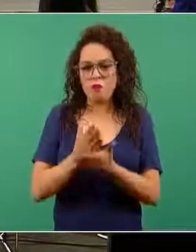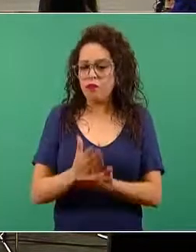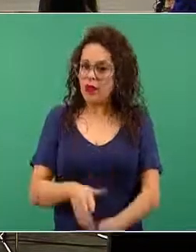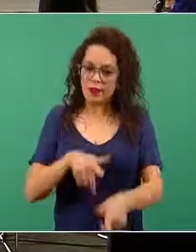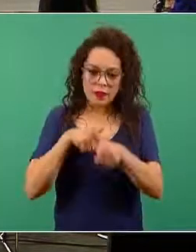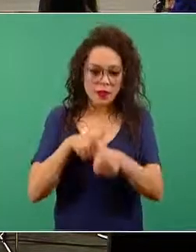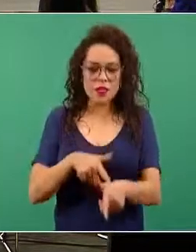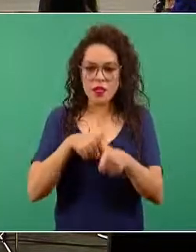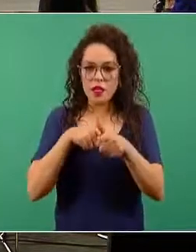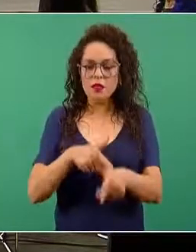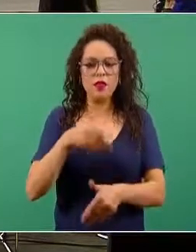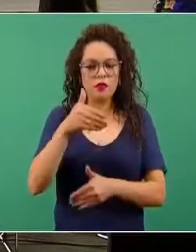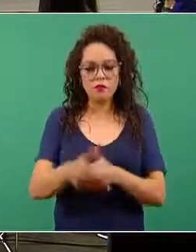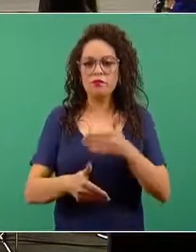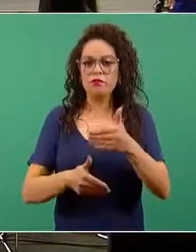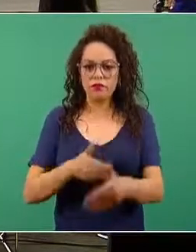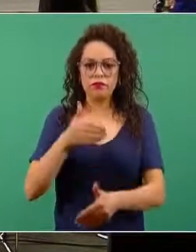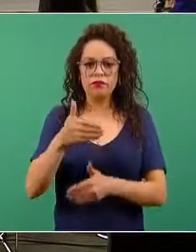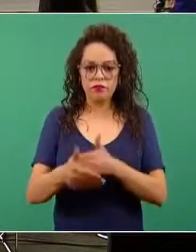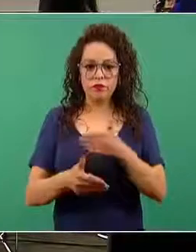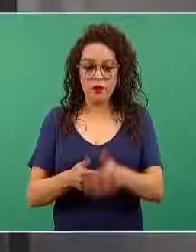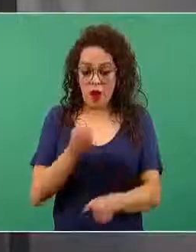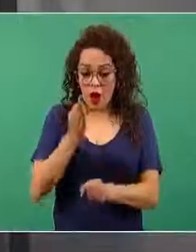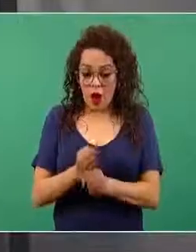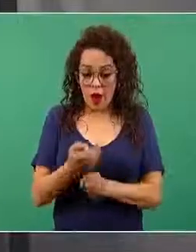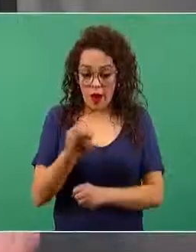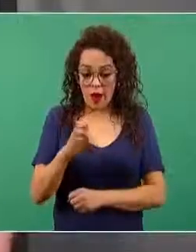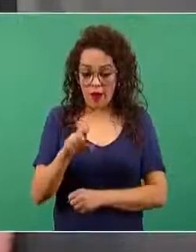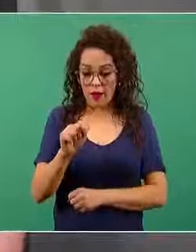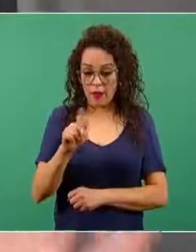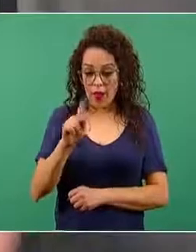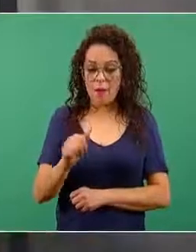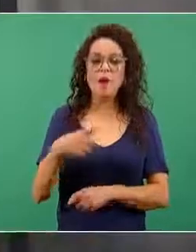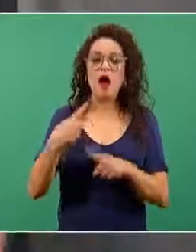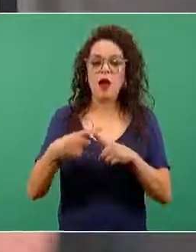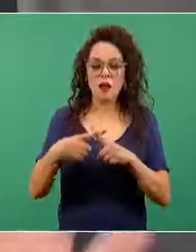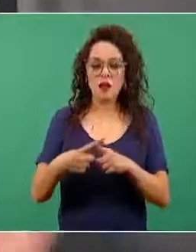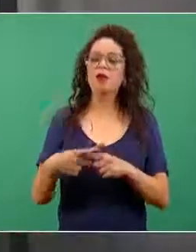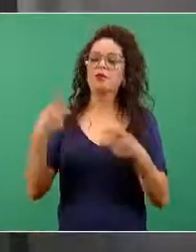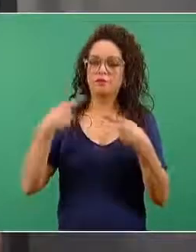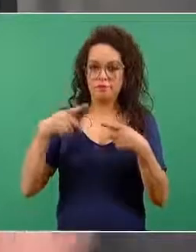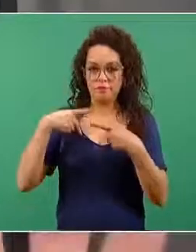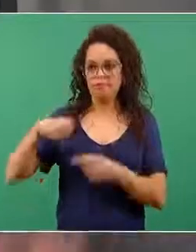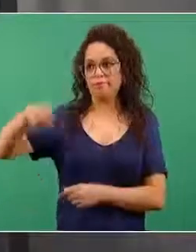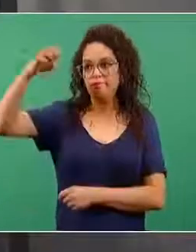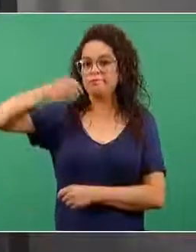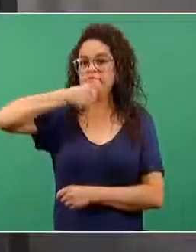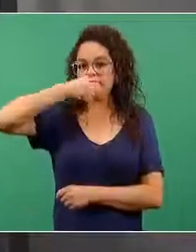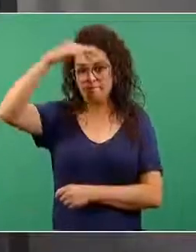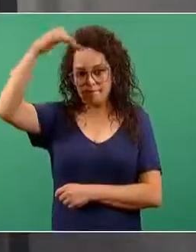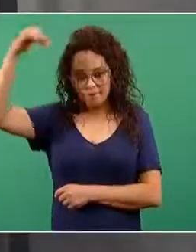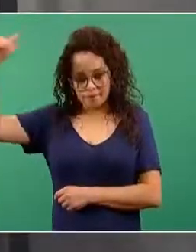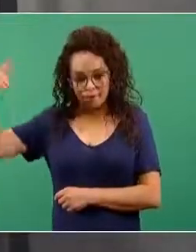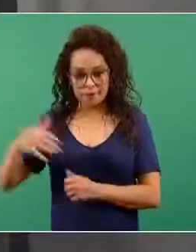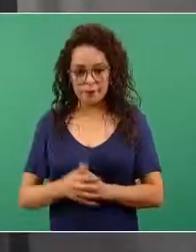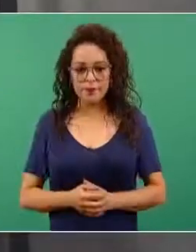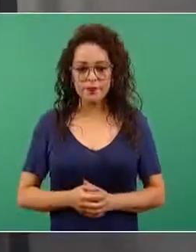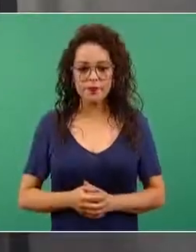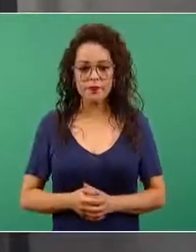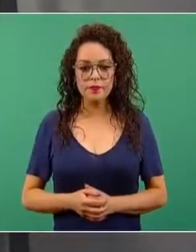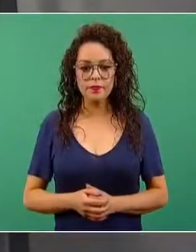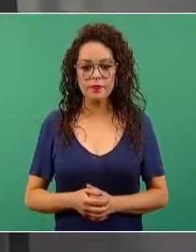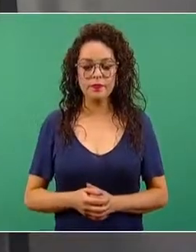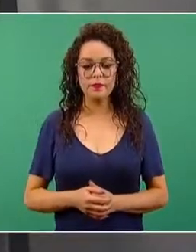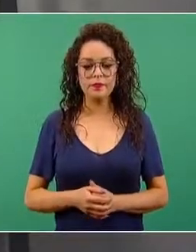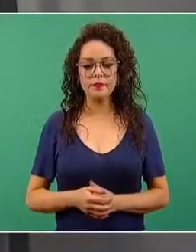vacunando particularmente en esta etapa a las personas adultas mayores y también simultáneamente, aunque ese fue el objetivo